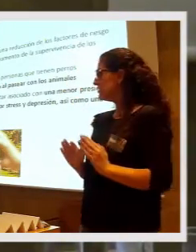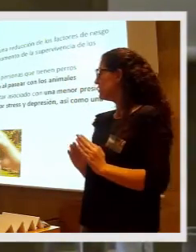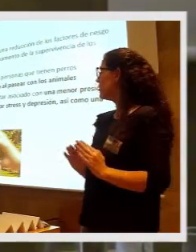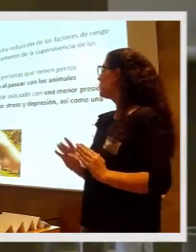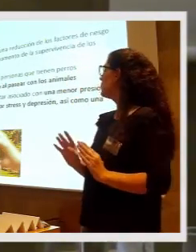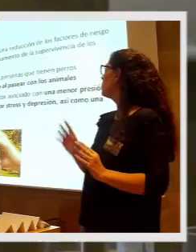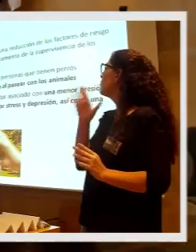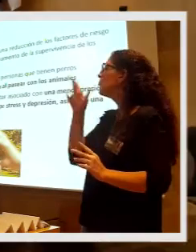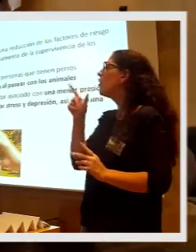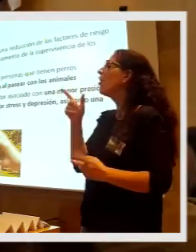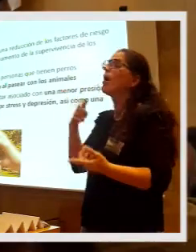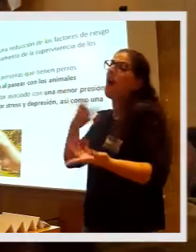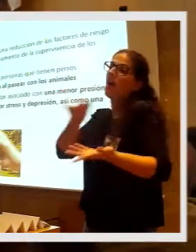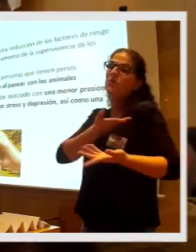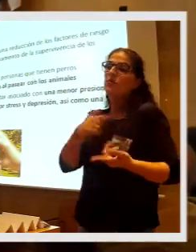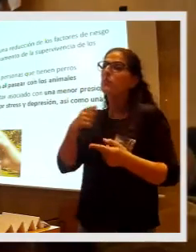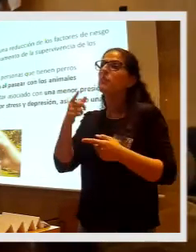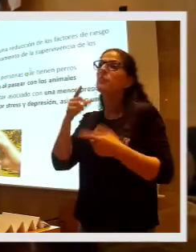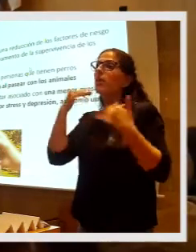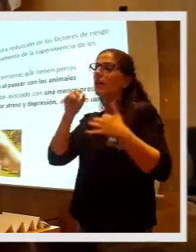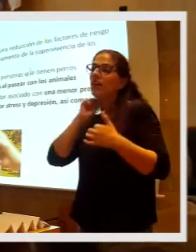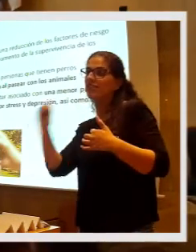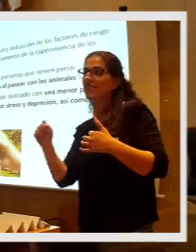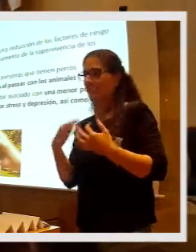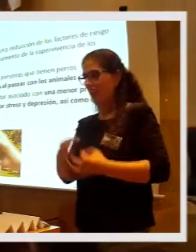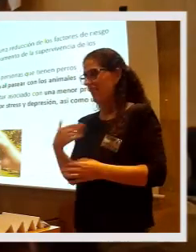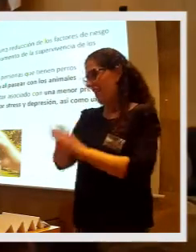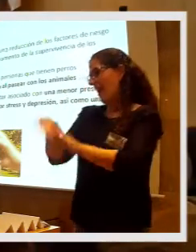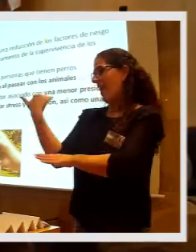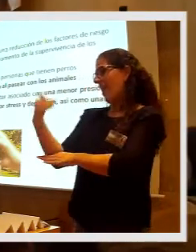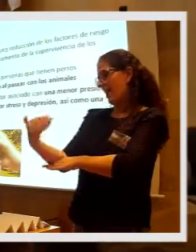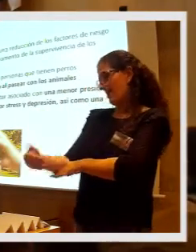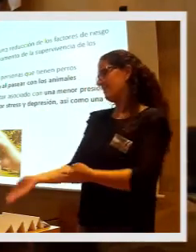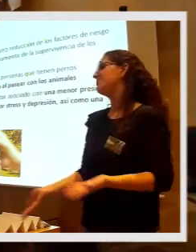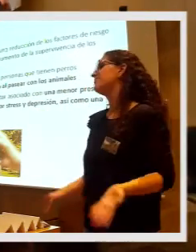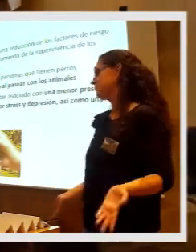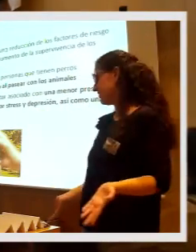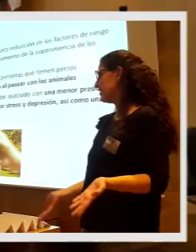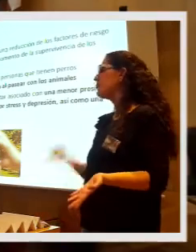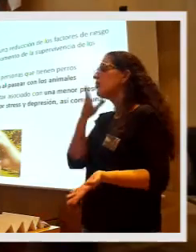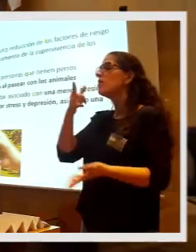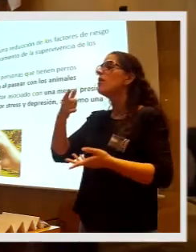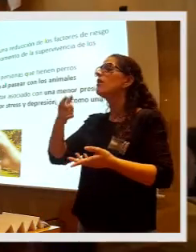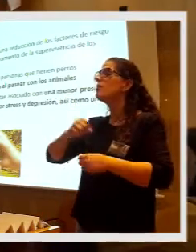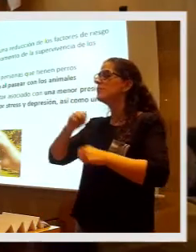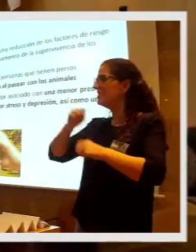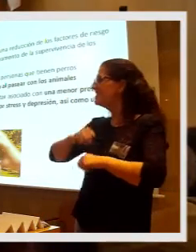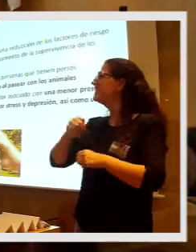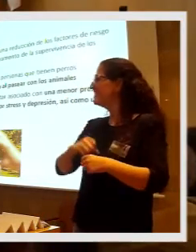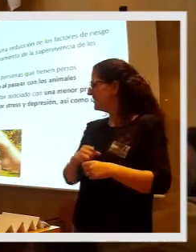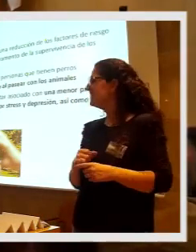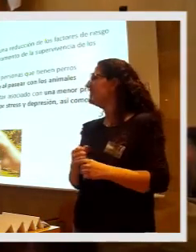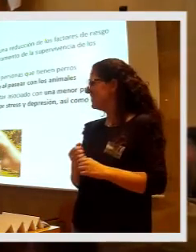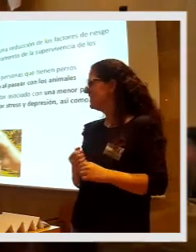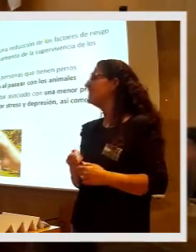actividad física que tenemos que hacer, porque hay que sacar a pasear todos los días a los animales, incluso a las personas muy mayores, los vemos con sus perros, bueno, pues